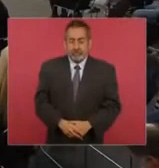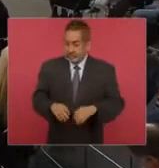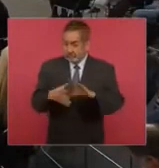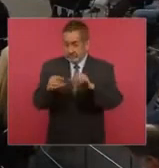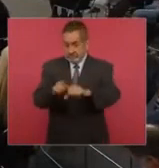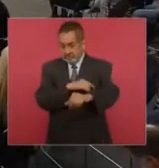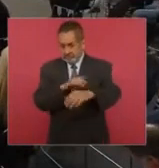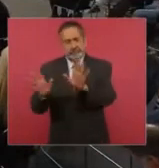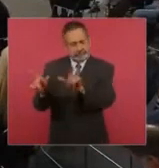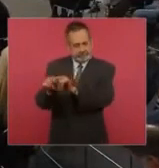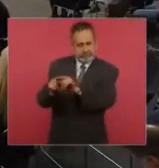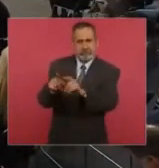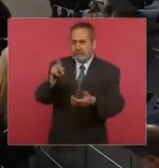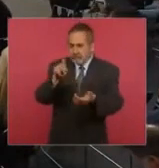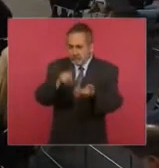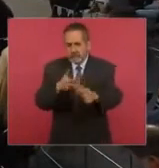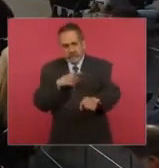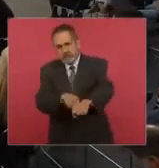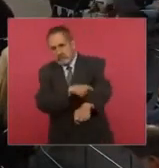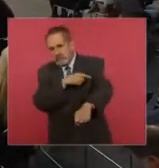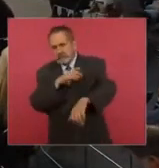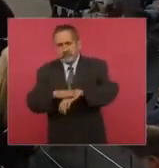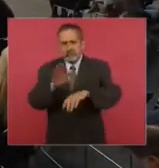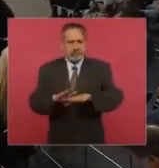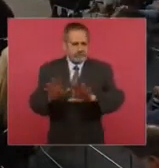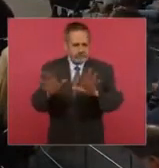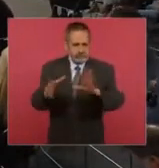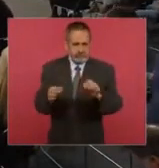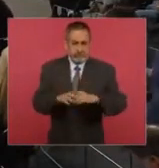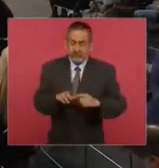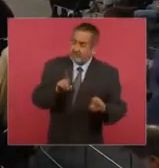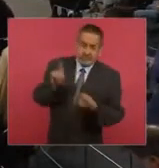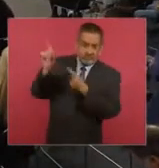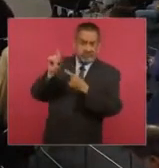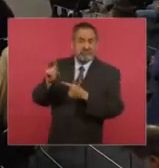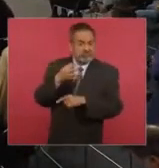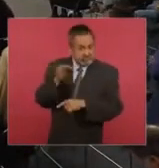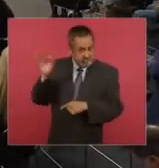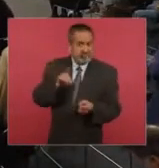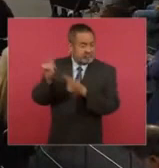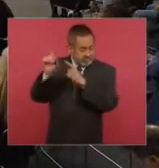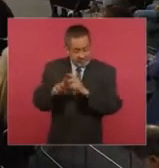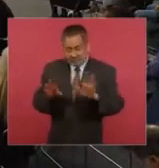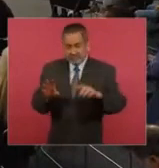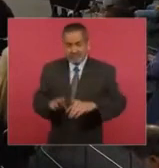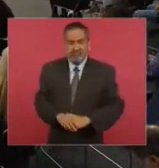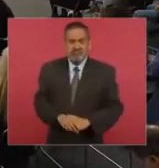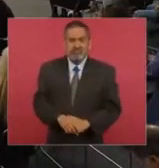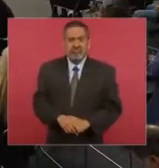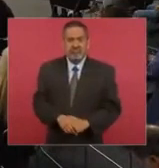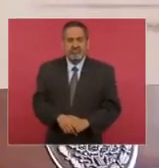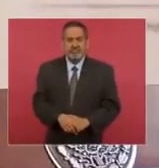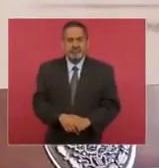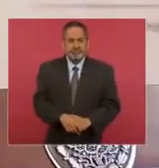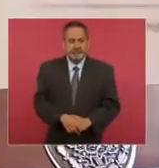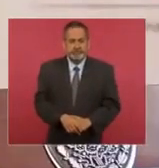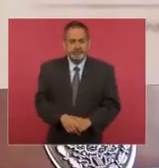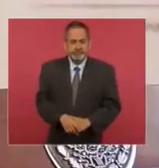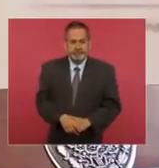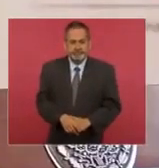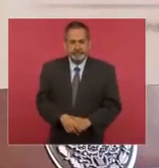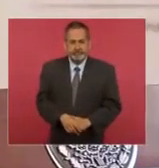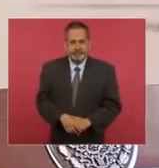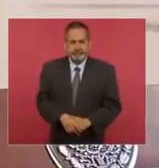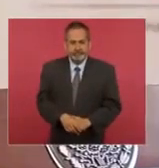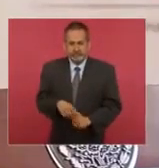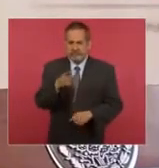Bueno déjalo ahí no no no no hay otra parte en donde